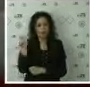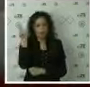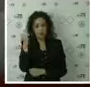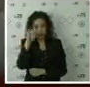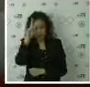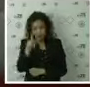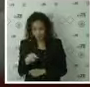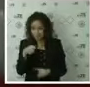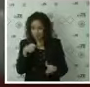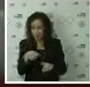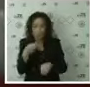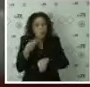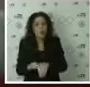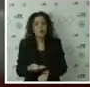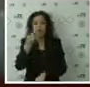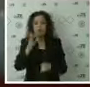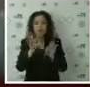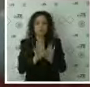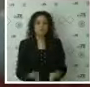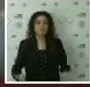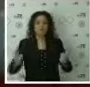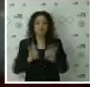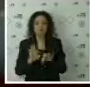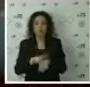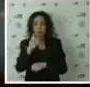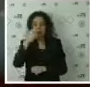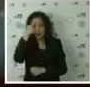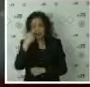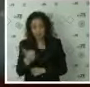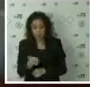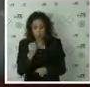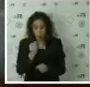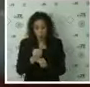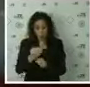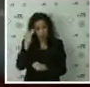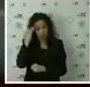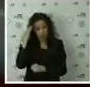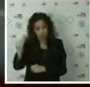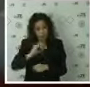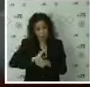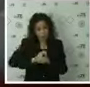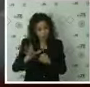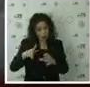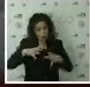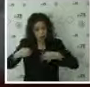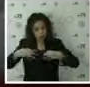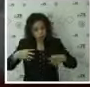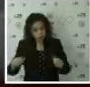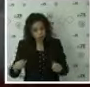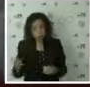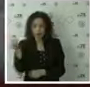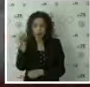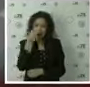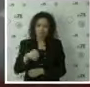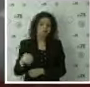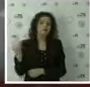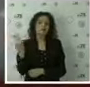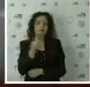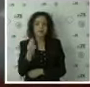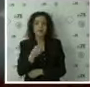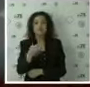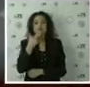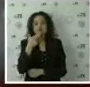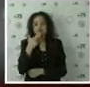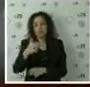es importantísimo, porque con la pandemia la educación tuvo que entrar a las casas. Ya estaba, sí, había cosas a distancia.